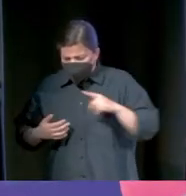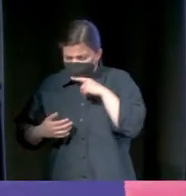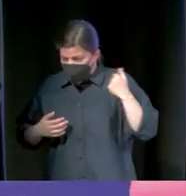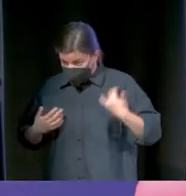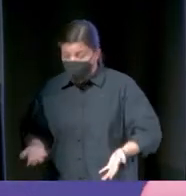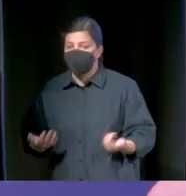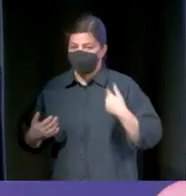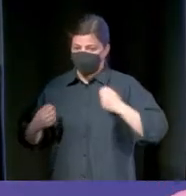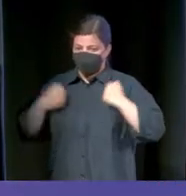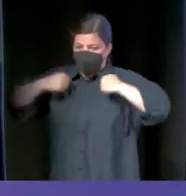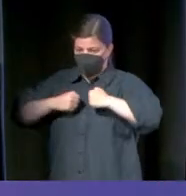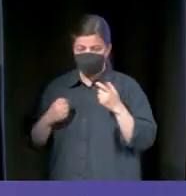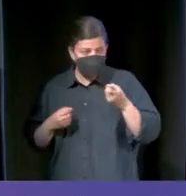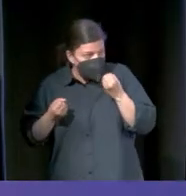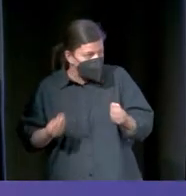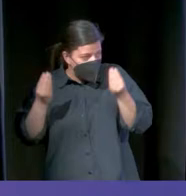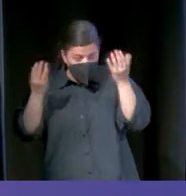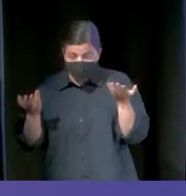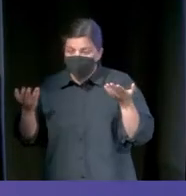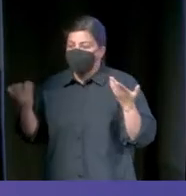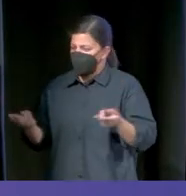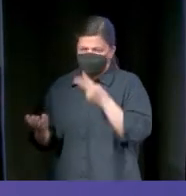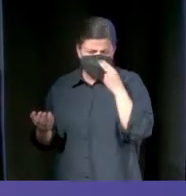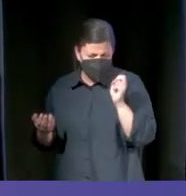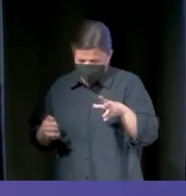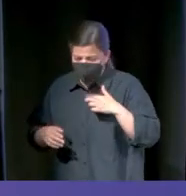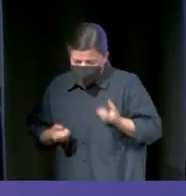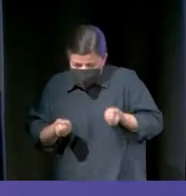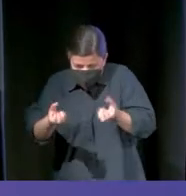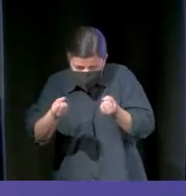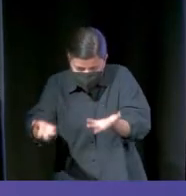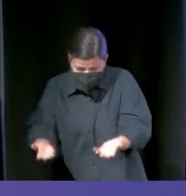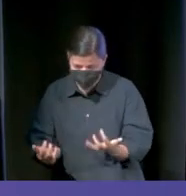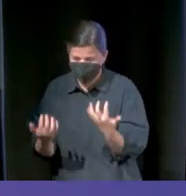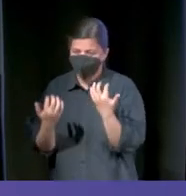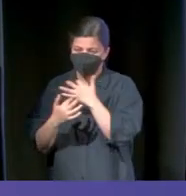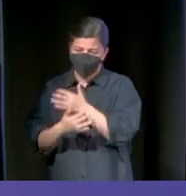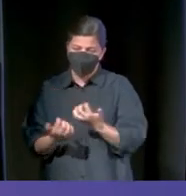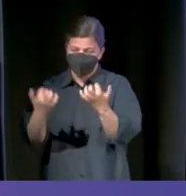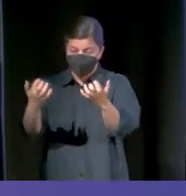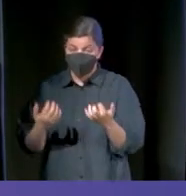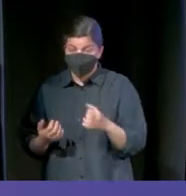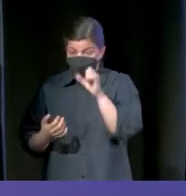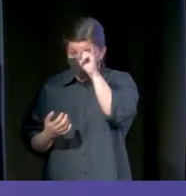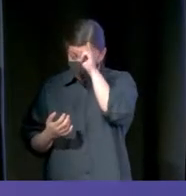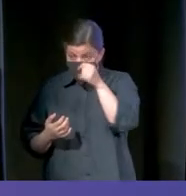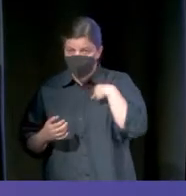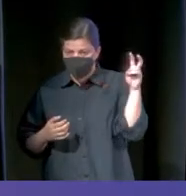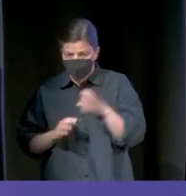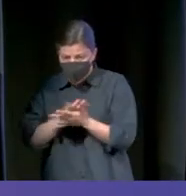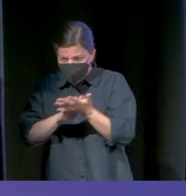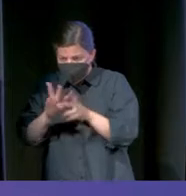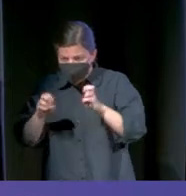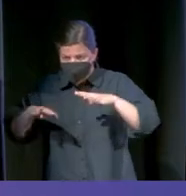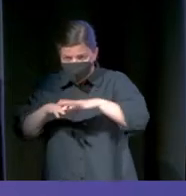puesto un poco de la nevera y estoy muchísimo mejor bueno nos interesa para nada pero yo lo cuento el instagram yo he venido aquí a hablar de cosas